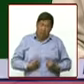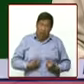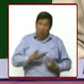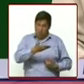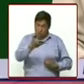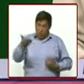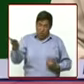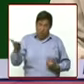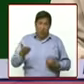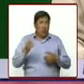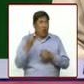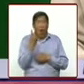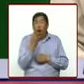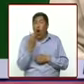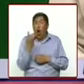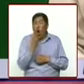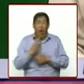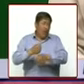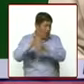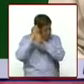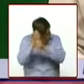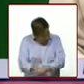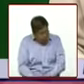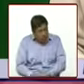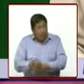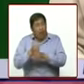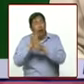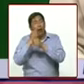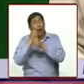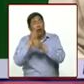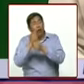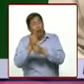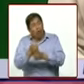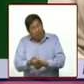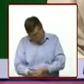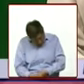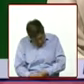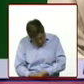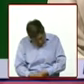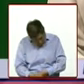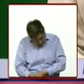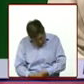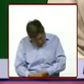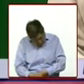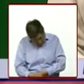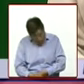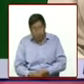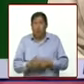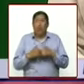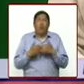batallando prácticamente solos en el lugar, ¿cuál es la situación hoy, por favor?